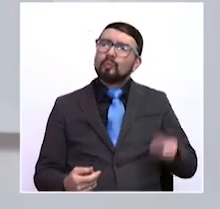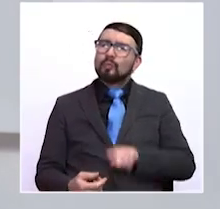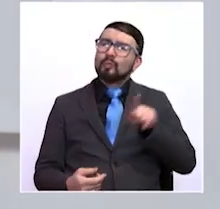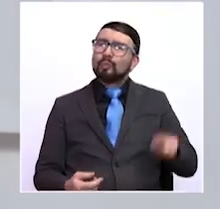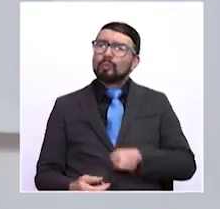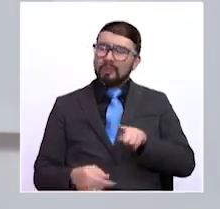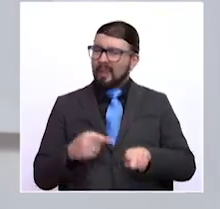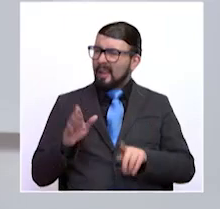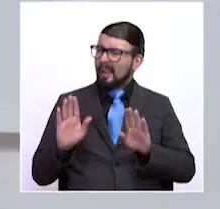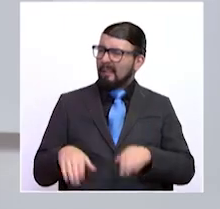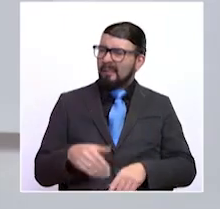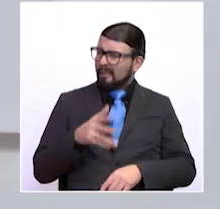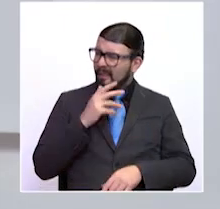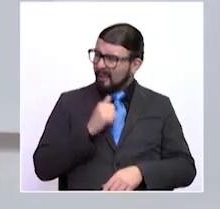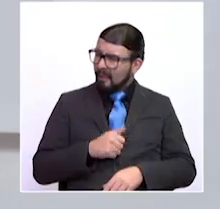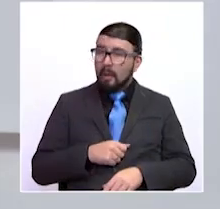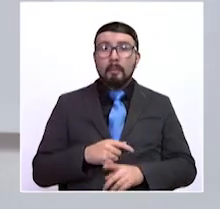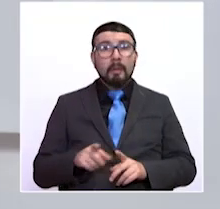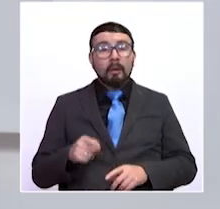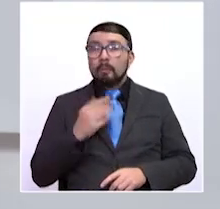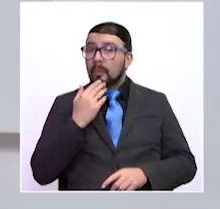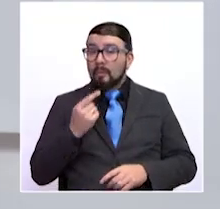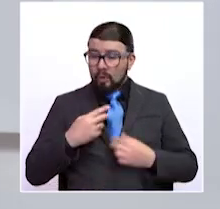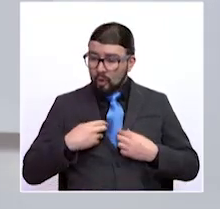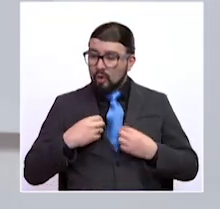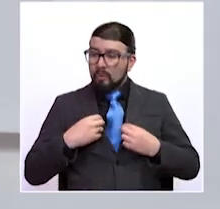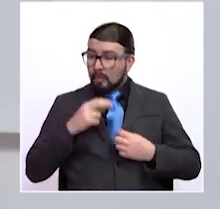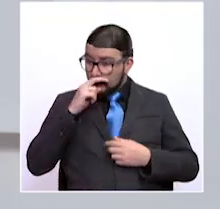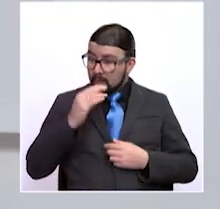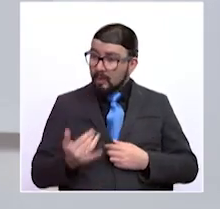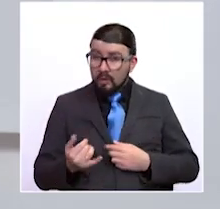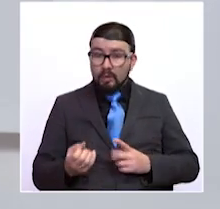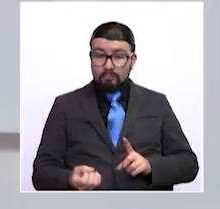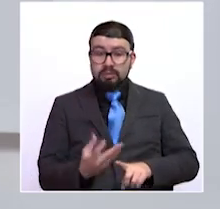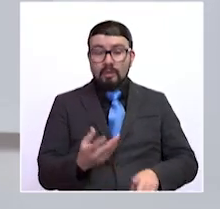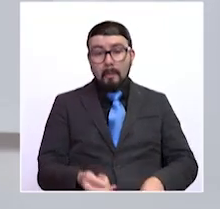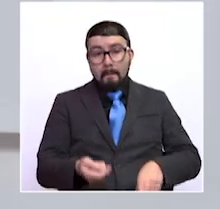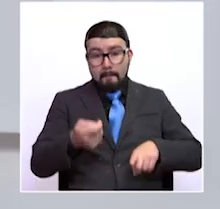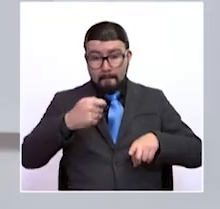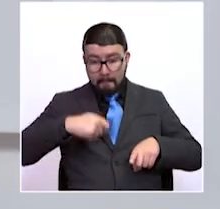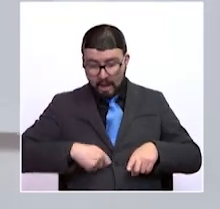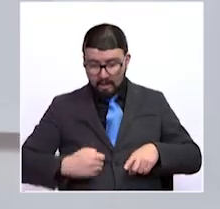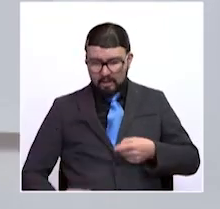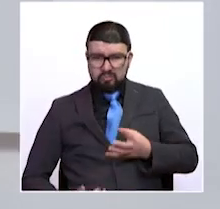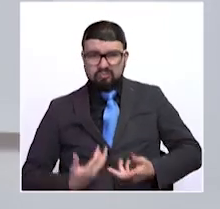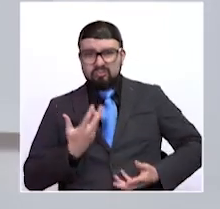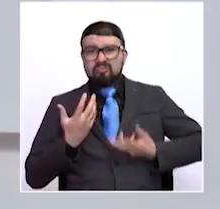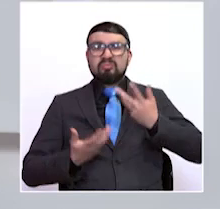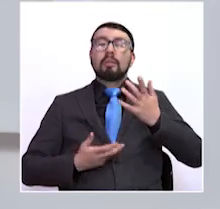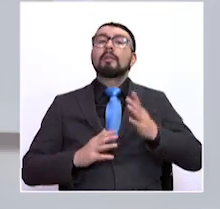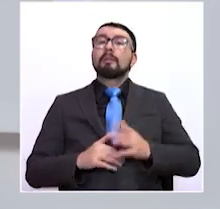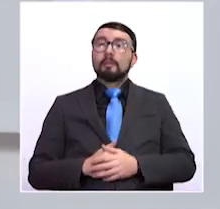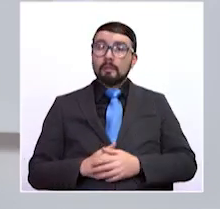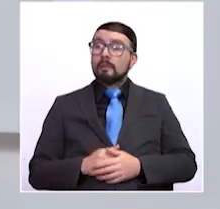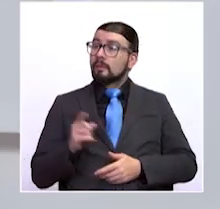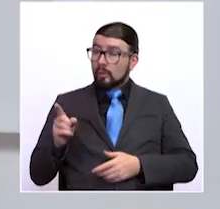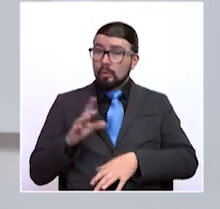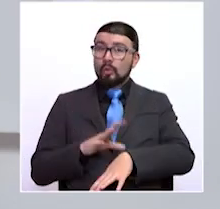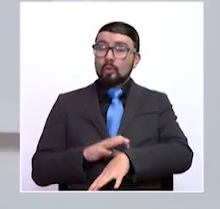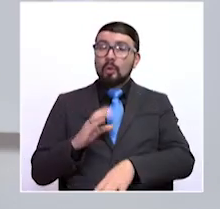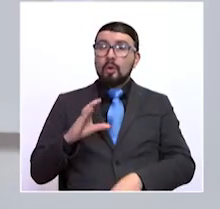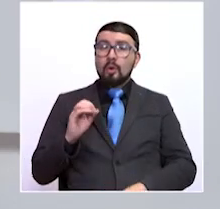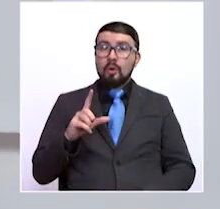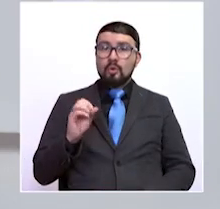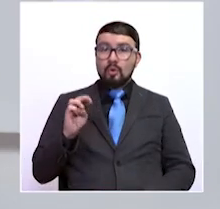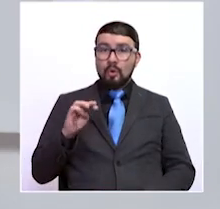nada, pero ustedes saben qué ropa tenía puesta el niño cuando quemó la chispita mariposa. A la doctora Colombia le tocó tratar a una